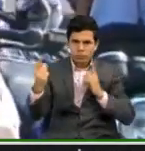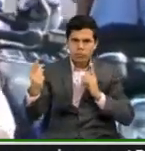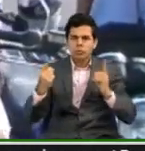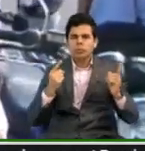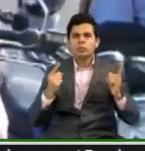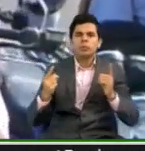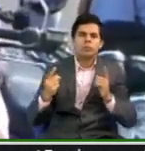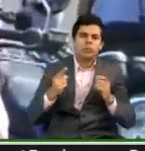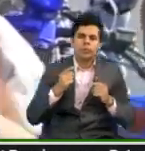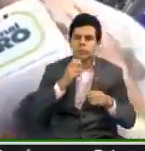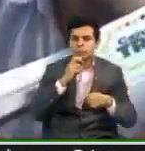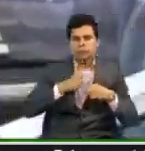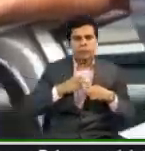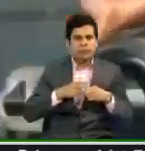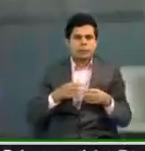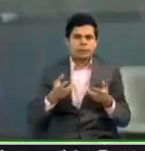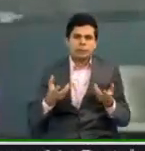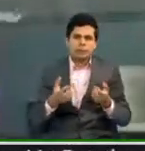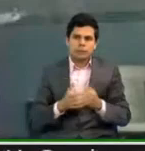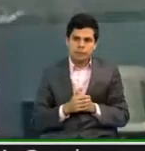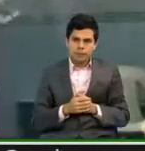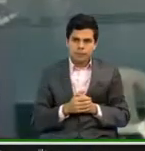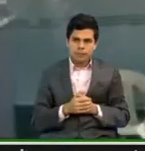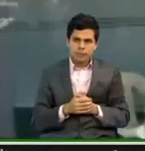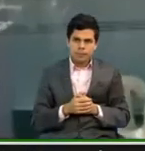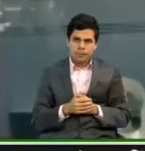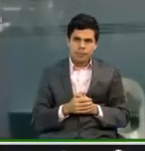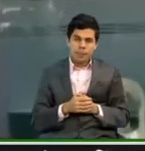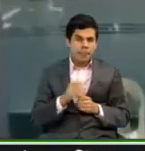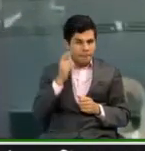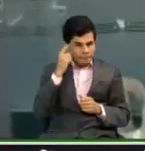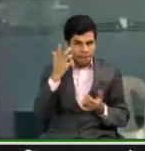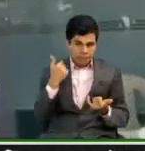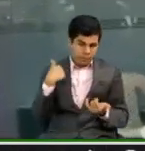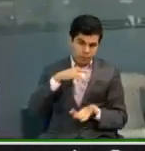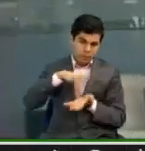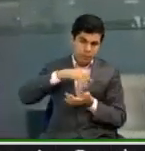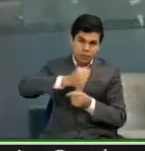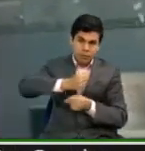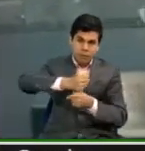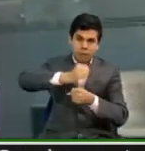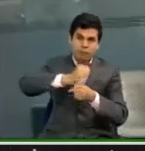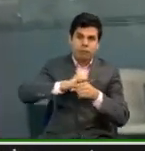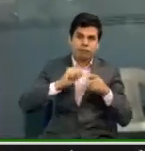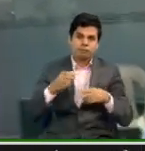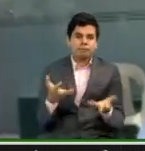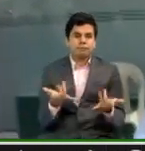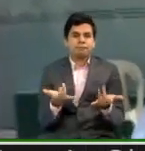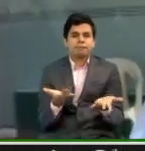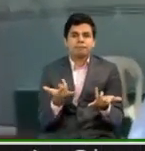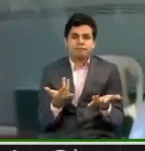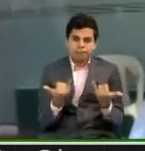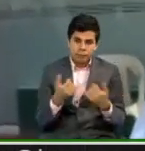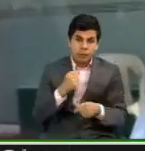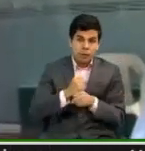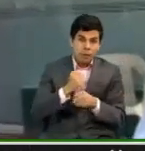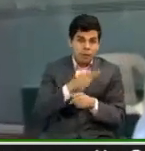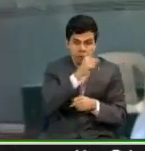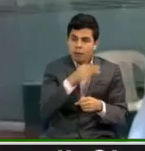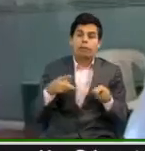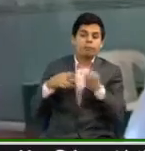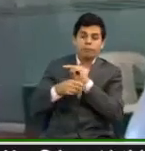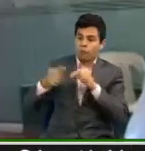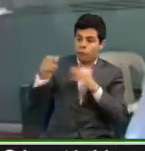las 10. En el trabajo, porque si uno viene, se hace la cola, pues en el trabajo está corriendo el riesgo de que lo